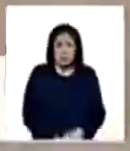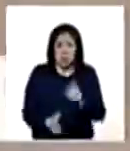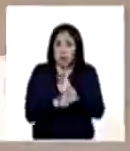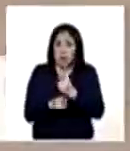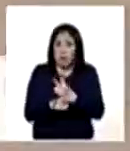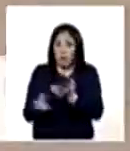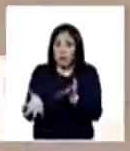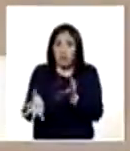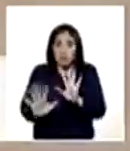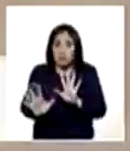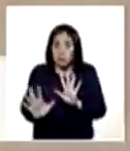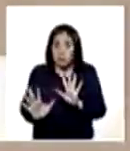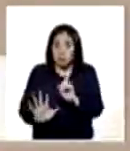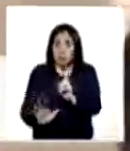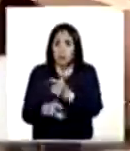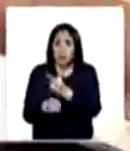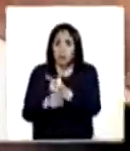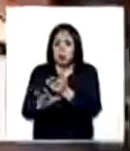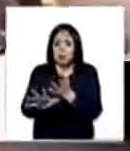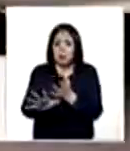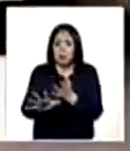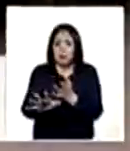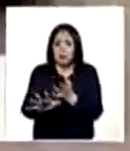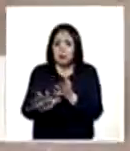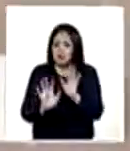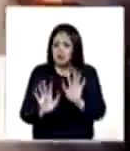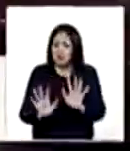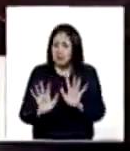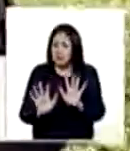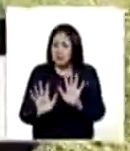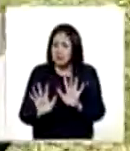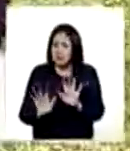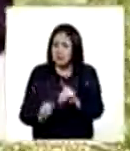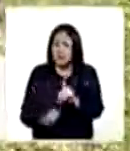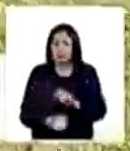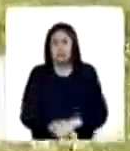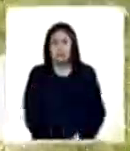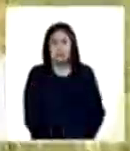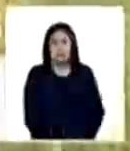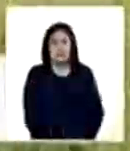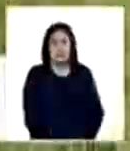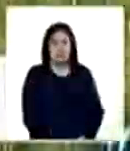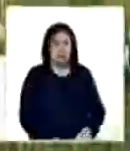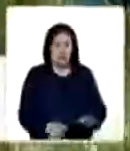Cuidado, no, cuidado ahí. Tranquilos.